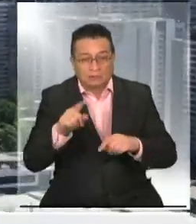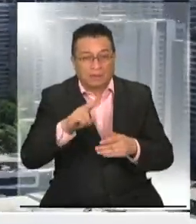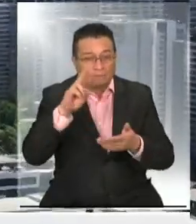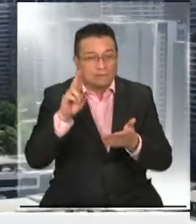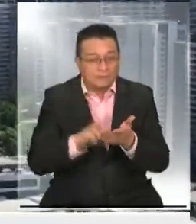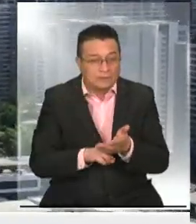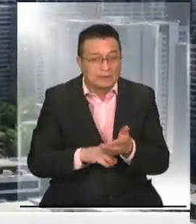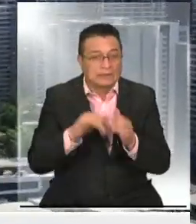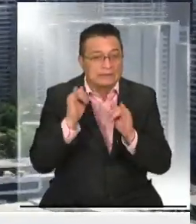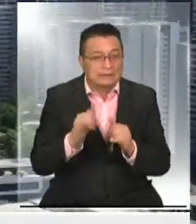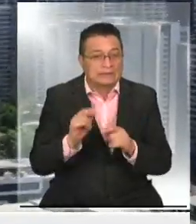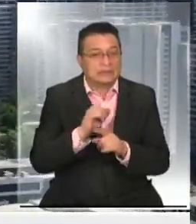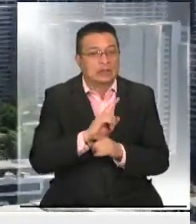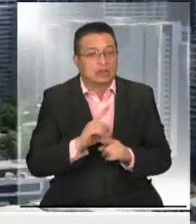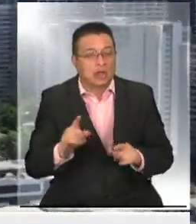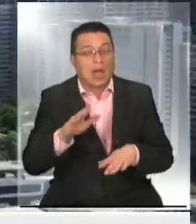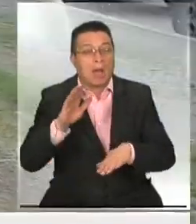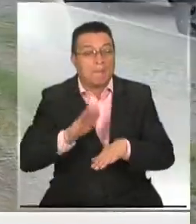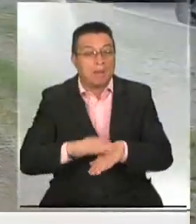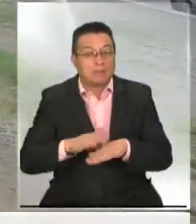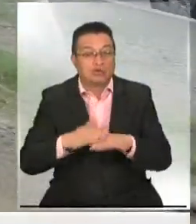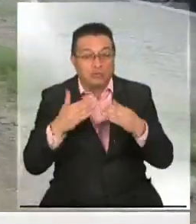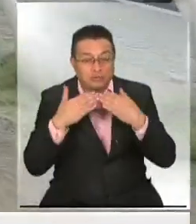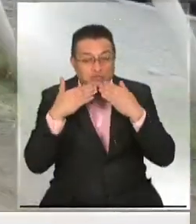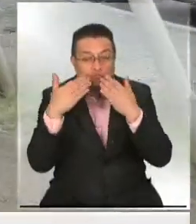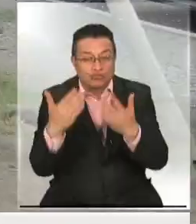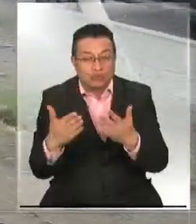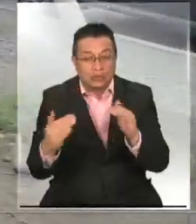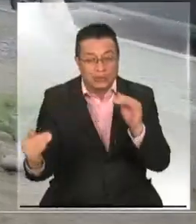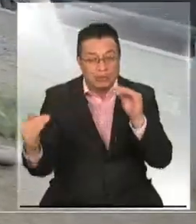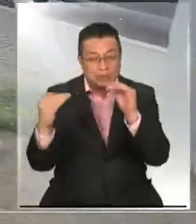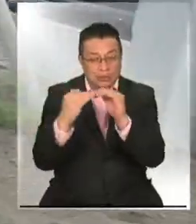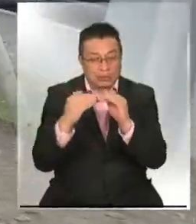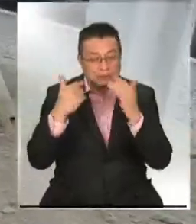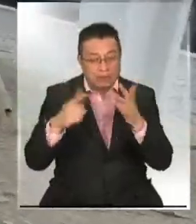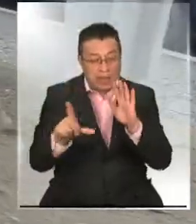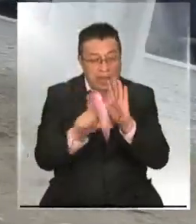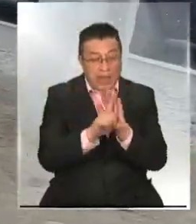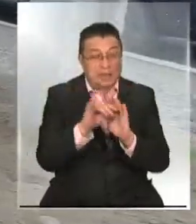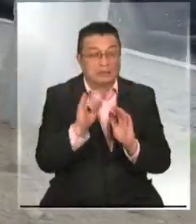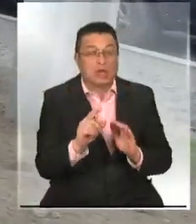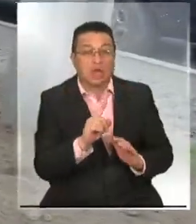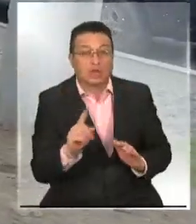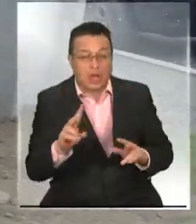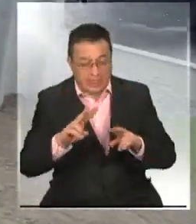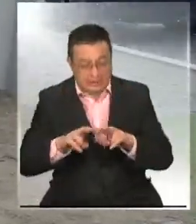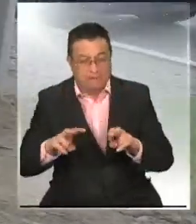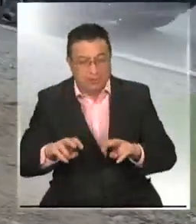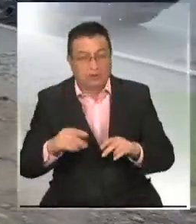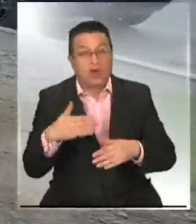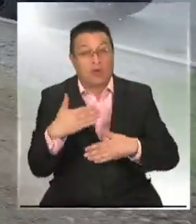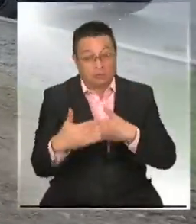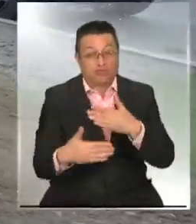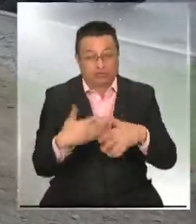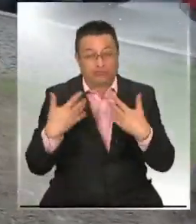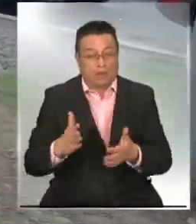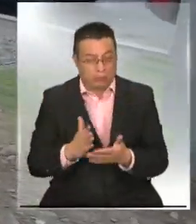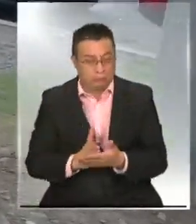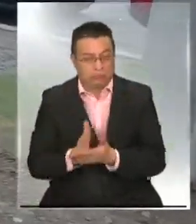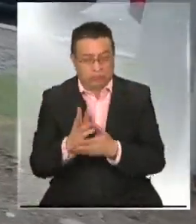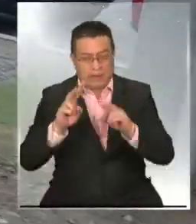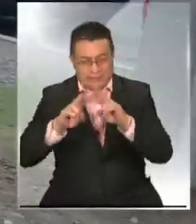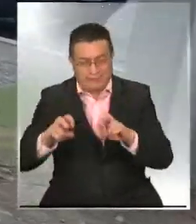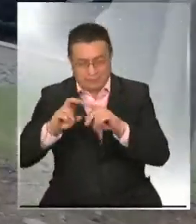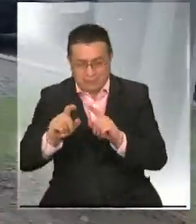efectivamente fueron permisos que están entregados conforme a lo que correspondía a la legislación. Entonces es un proceso que nosotros ya iniciamos, estamos revisando